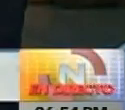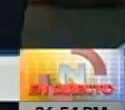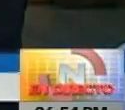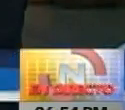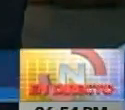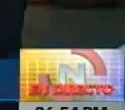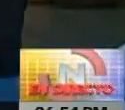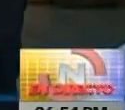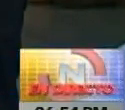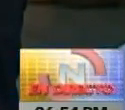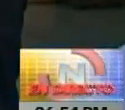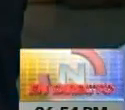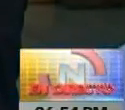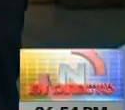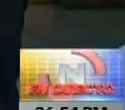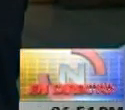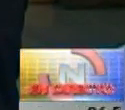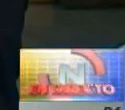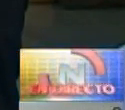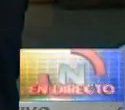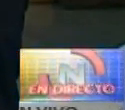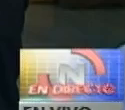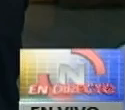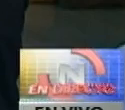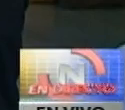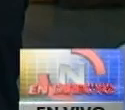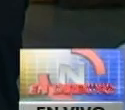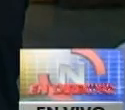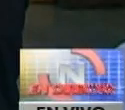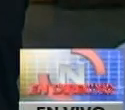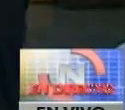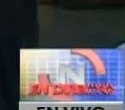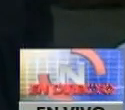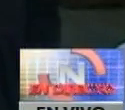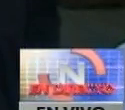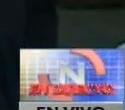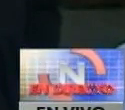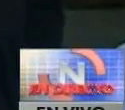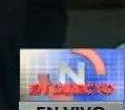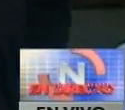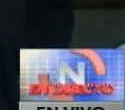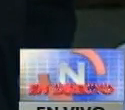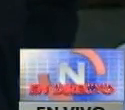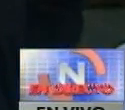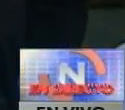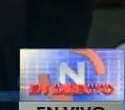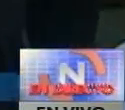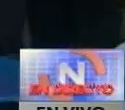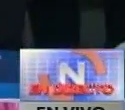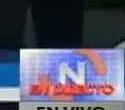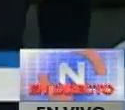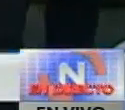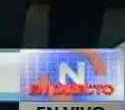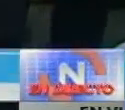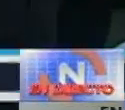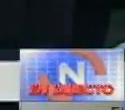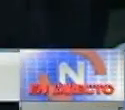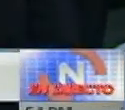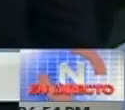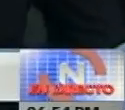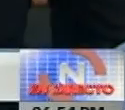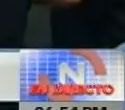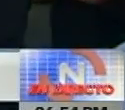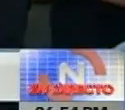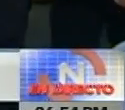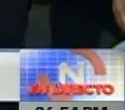venezolana. Quisiera saber también si tiene ya algún balance del día de hoy con respecto a la circulación de los nuevos billetes del cono monetario y, si me lo permite,